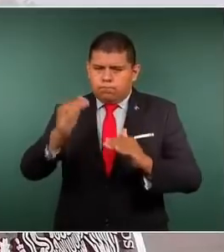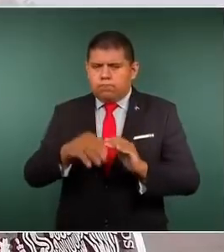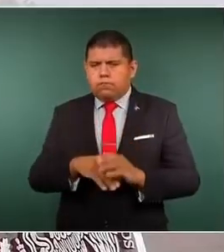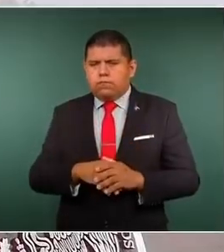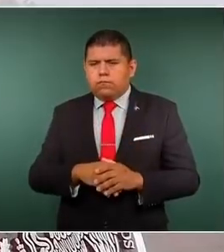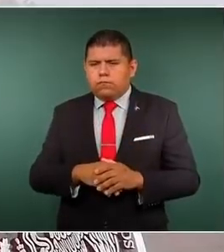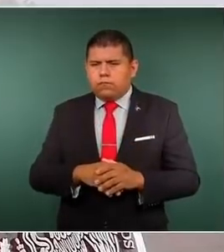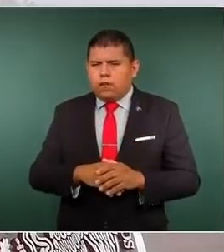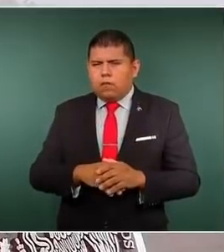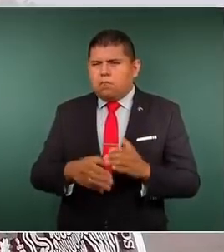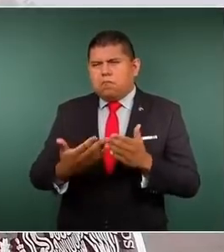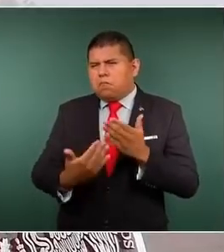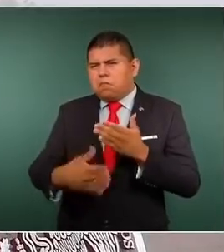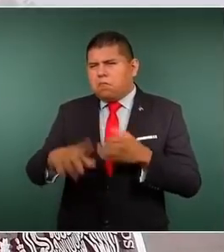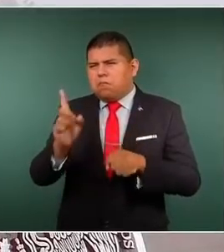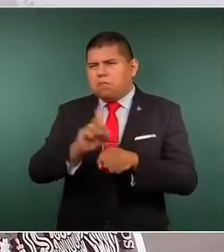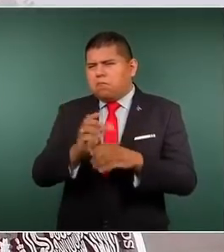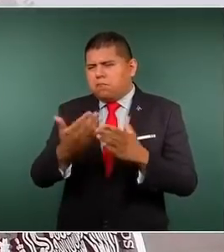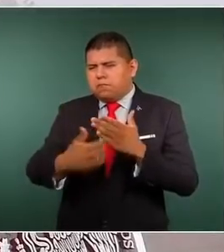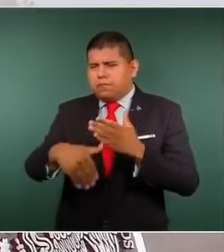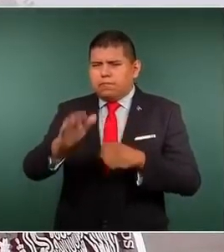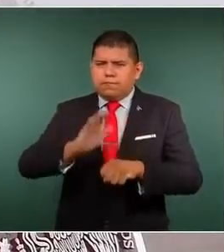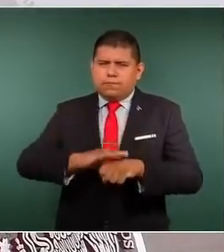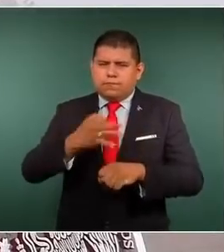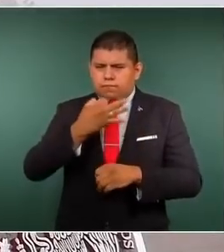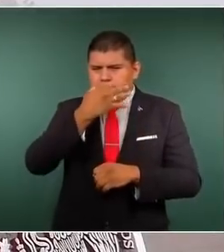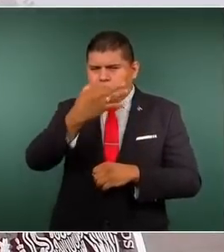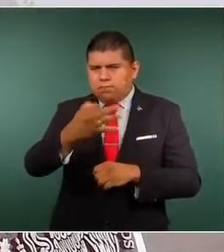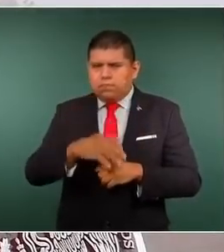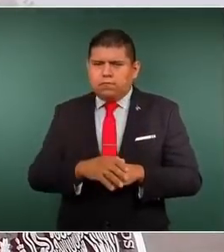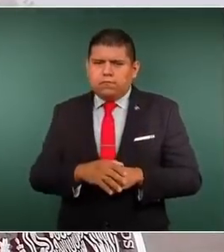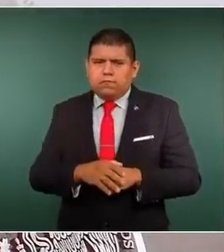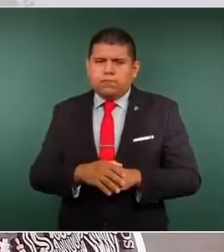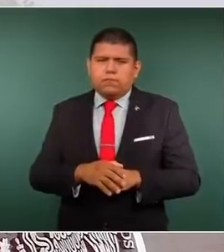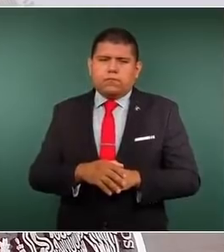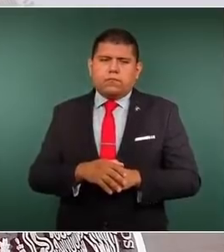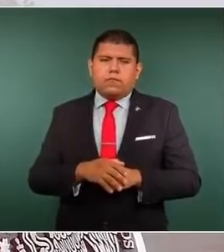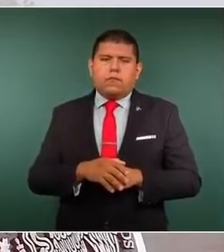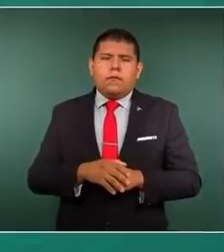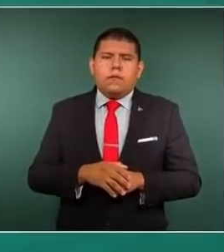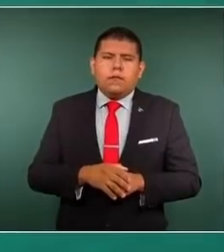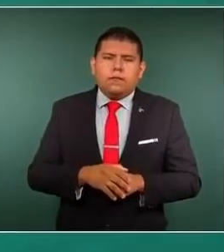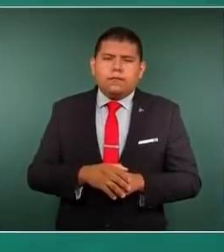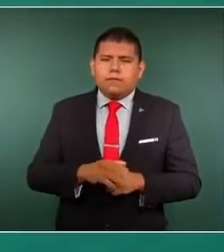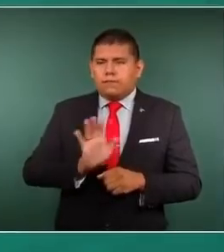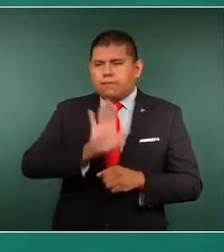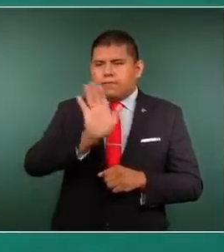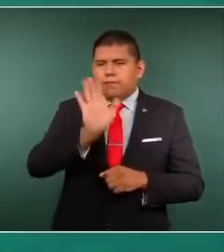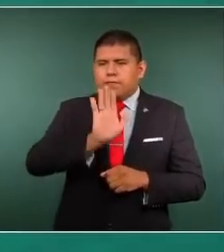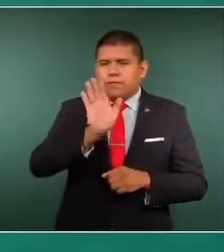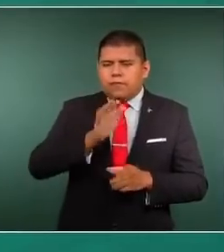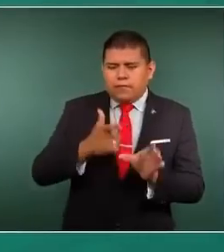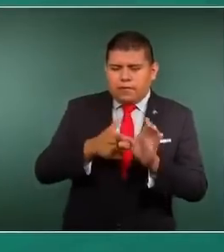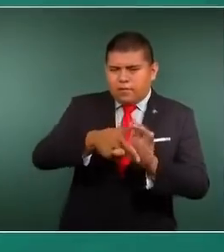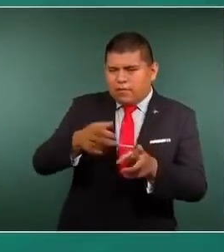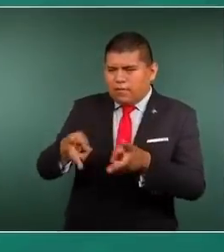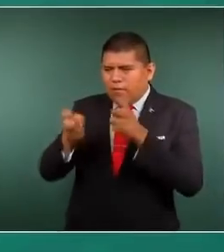unos días más lo que se ha ahorrado porque es como un watch y col